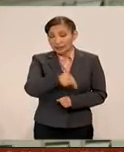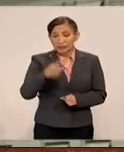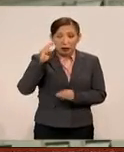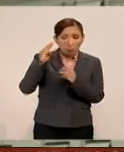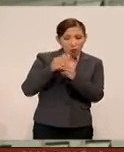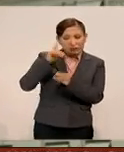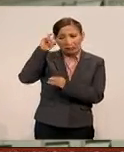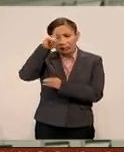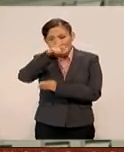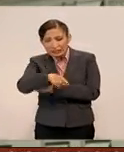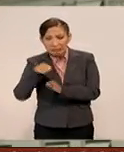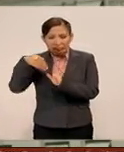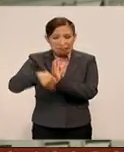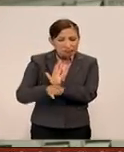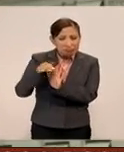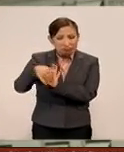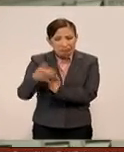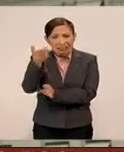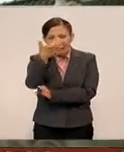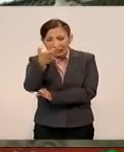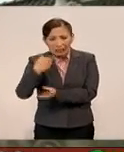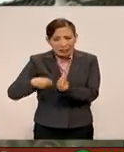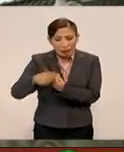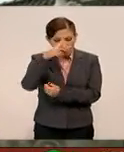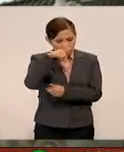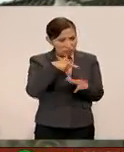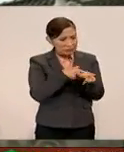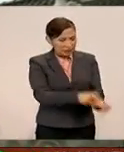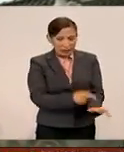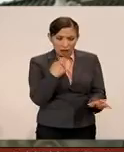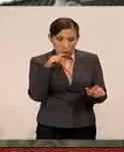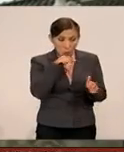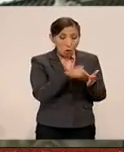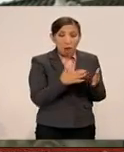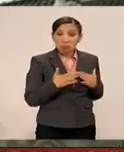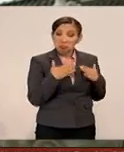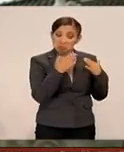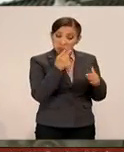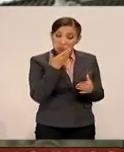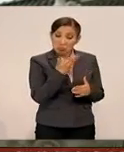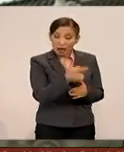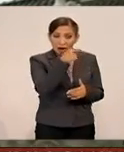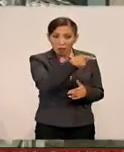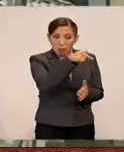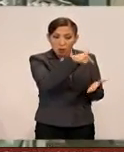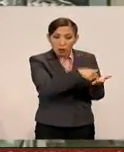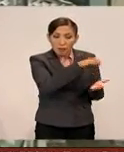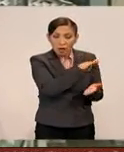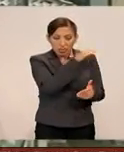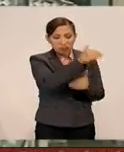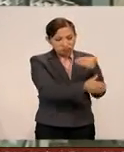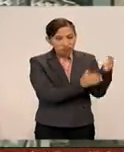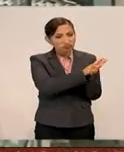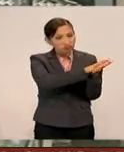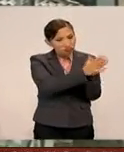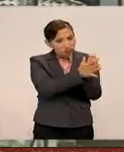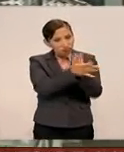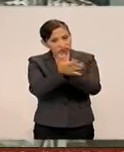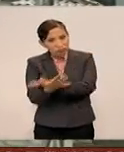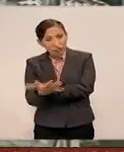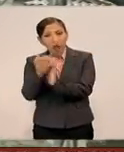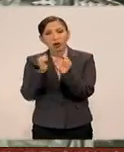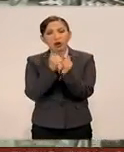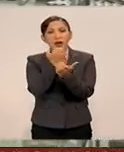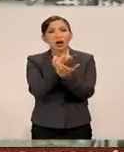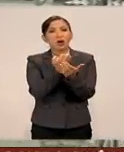mundo difícil, un mundo volátil financieramente, México se mantiene como un destino confiable, como un destino que está en un proceso de transformación con